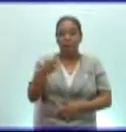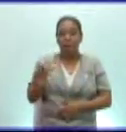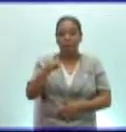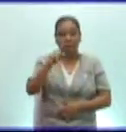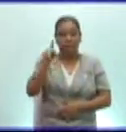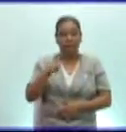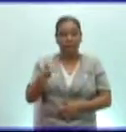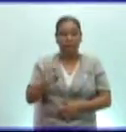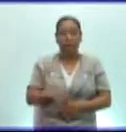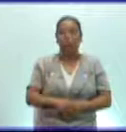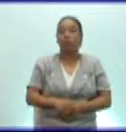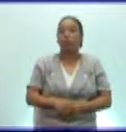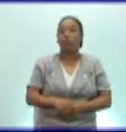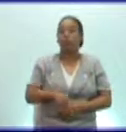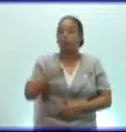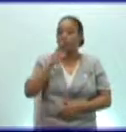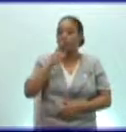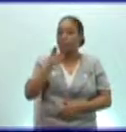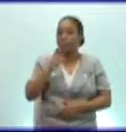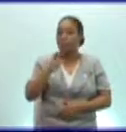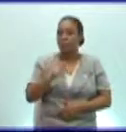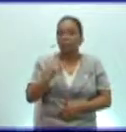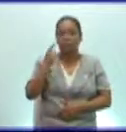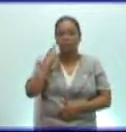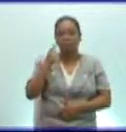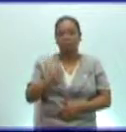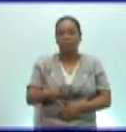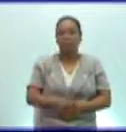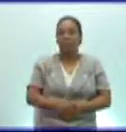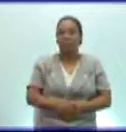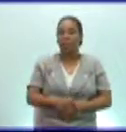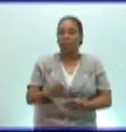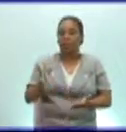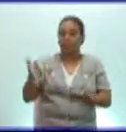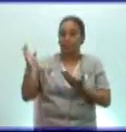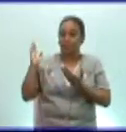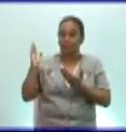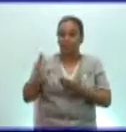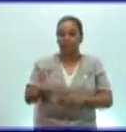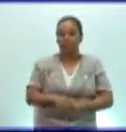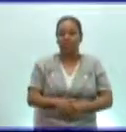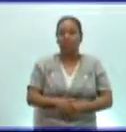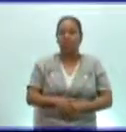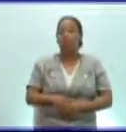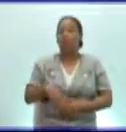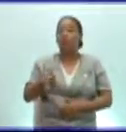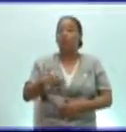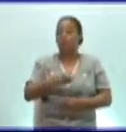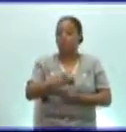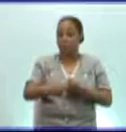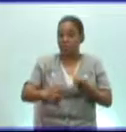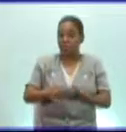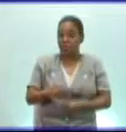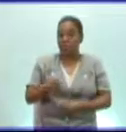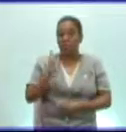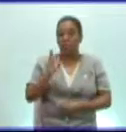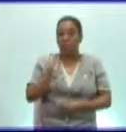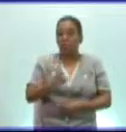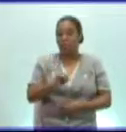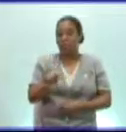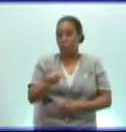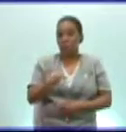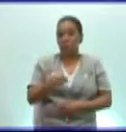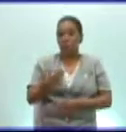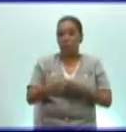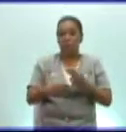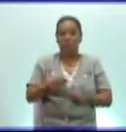El pH, esta es la expresión, sustituimos cuando hicimos calculamos el pH del agua, aplicando la